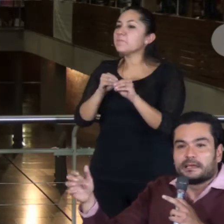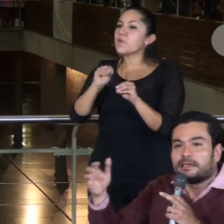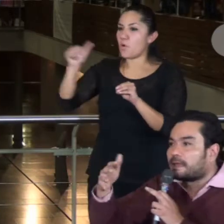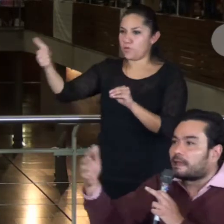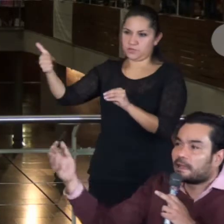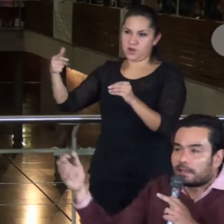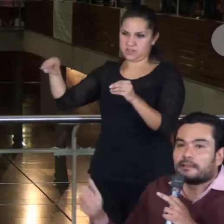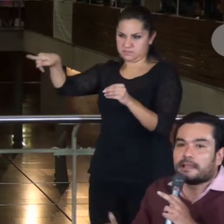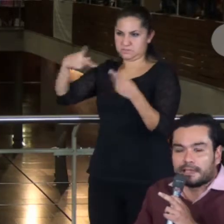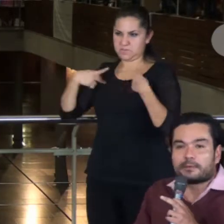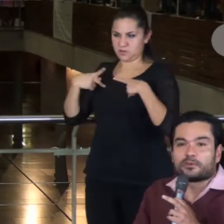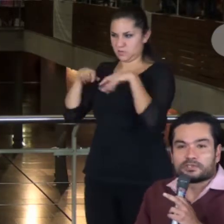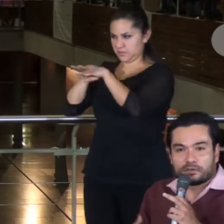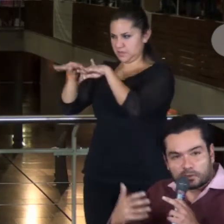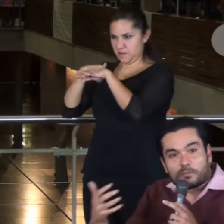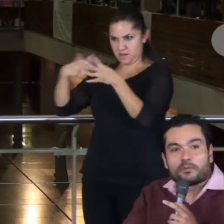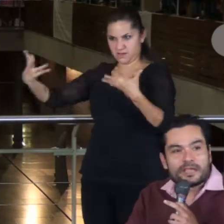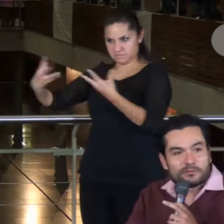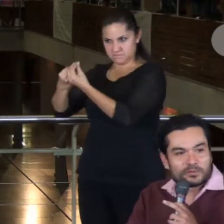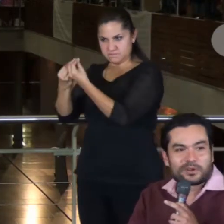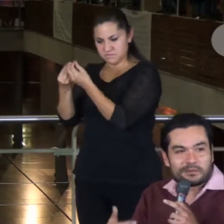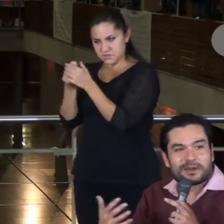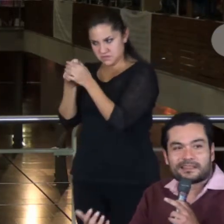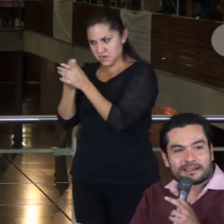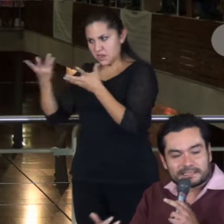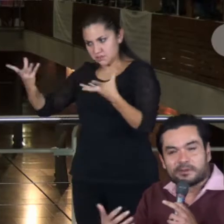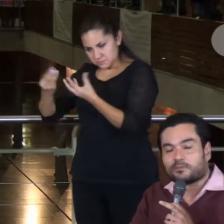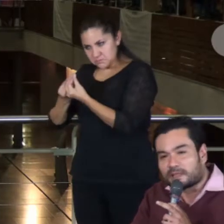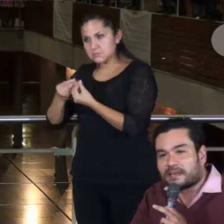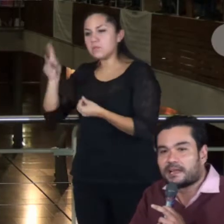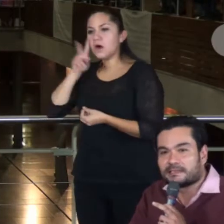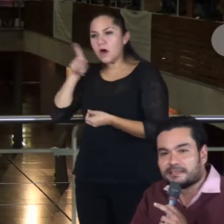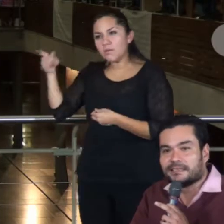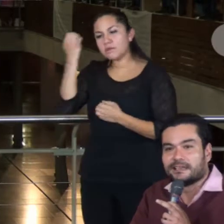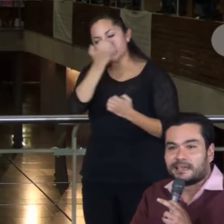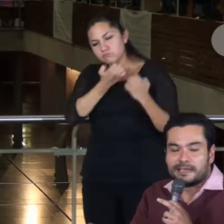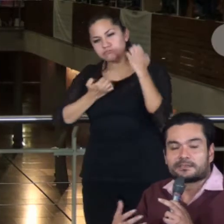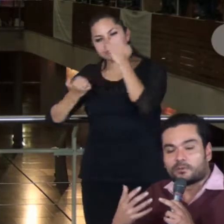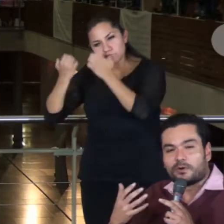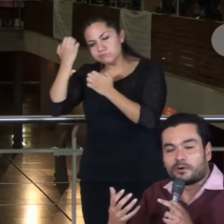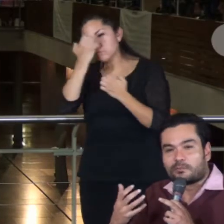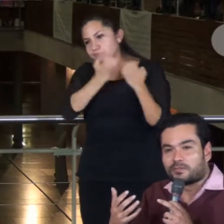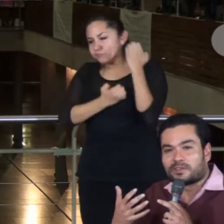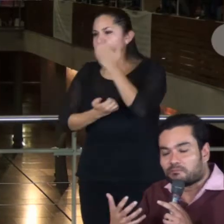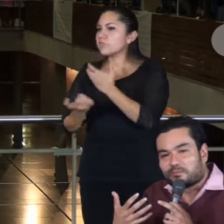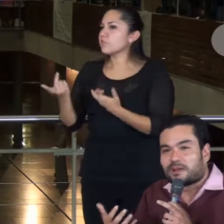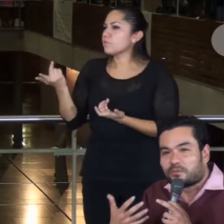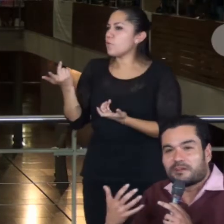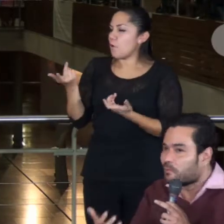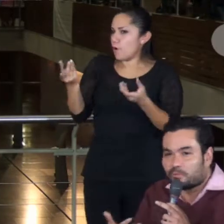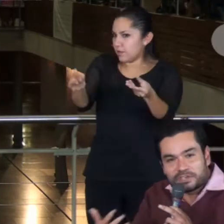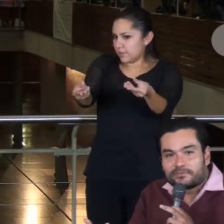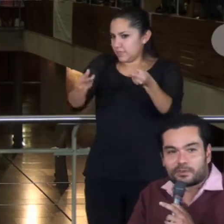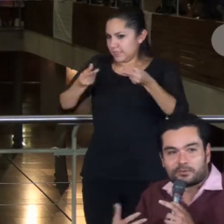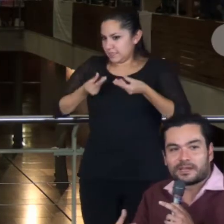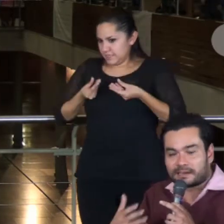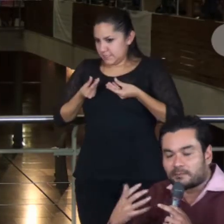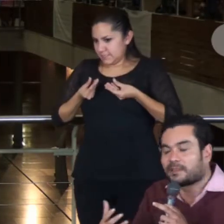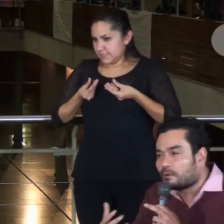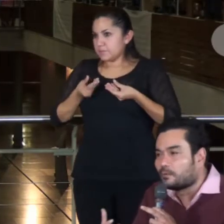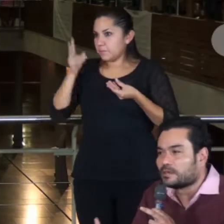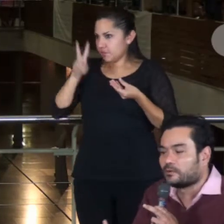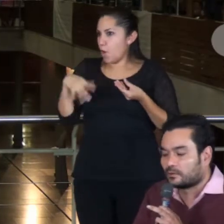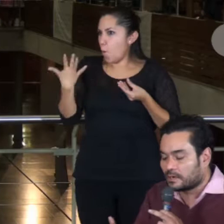y que leíamos y nos conmovimos porque aparte de recibir un material así es como muy a mucha fortuna